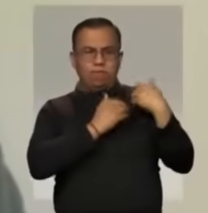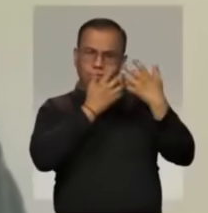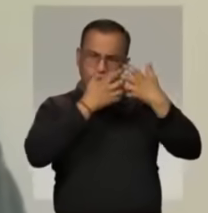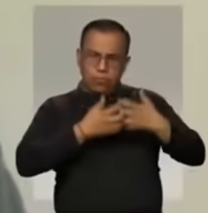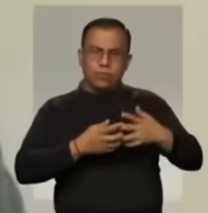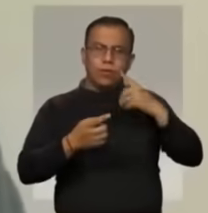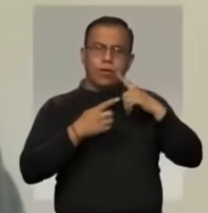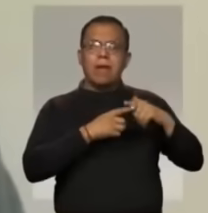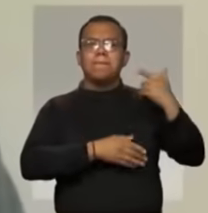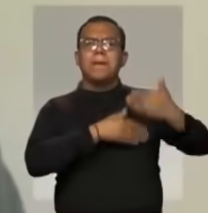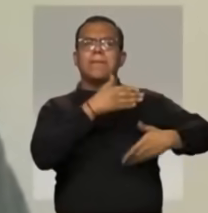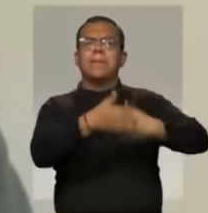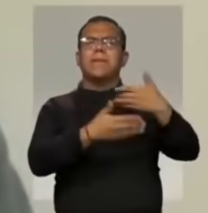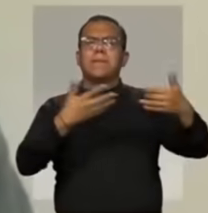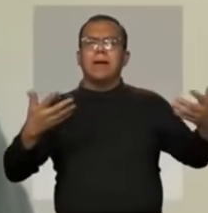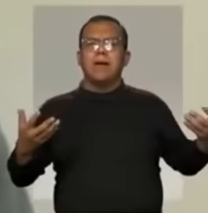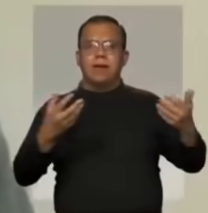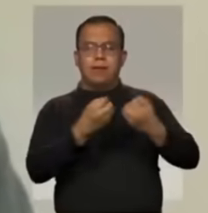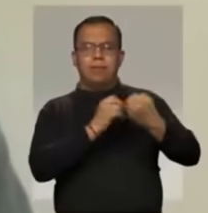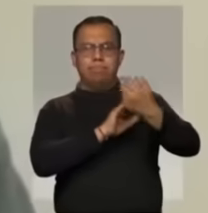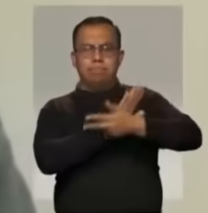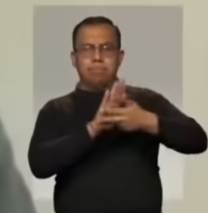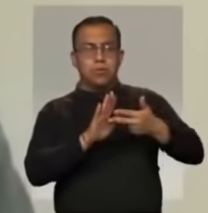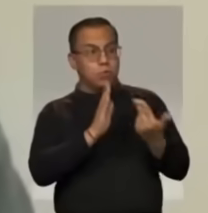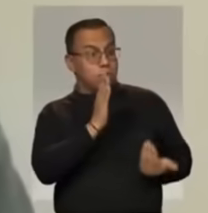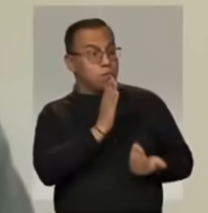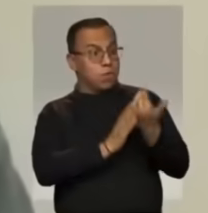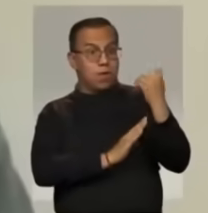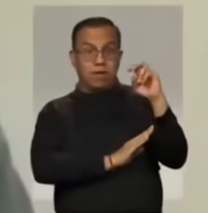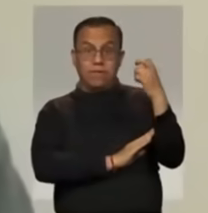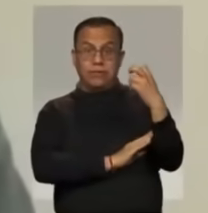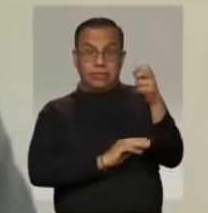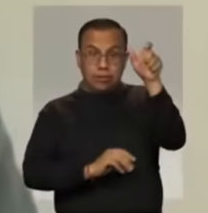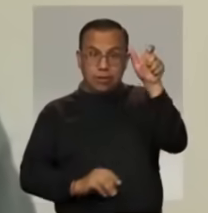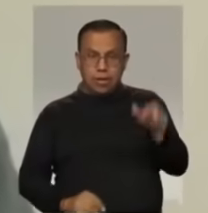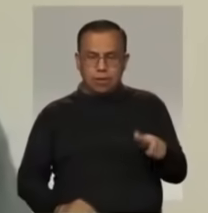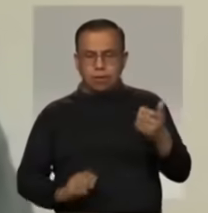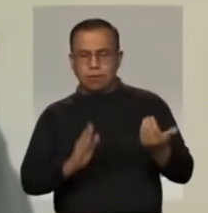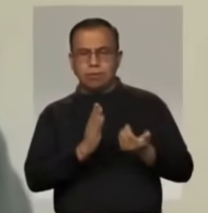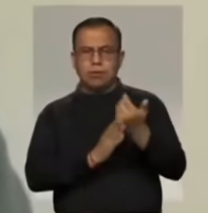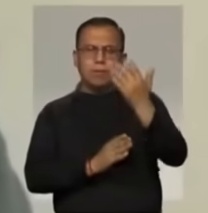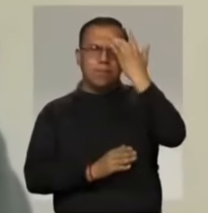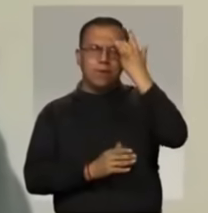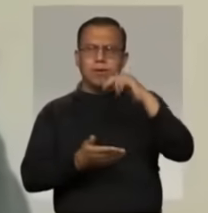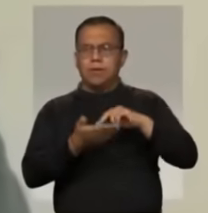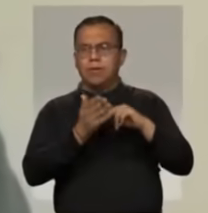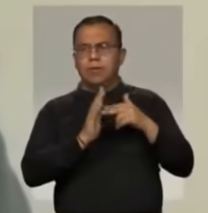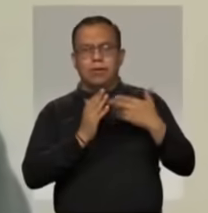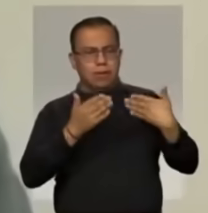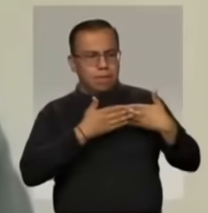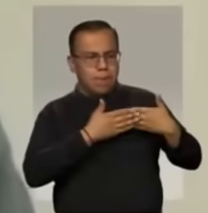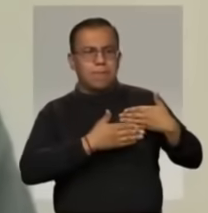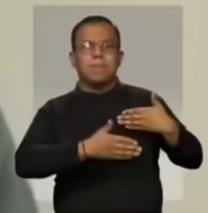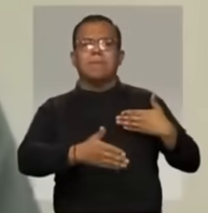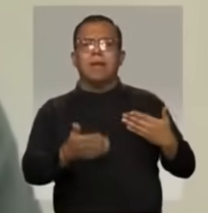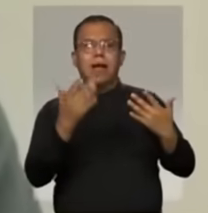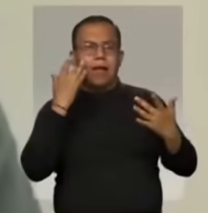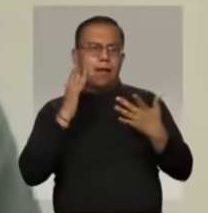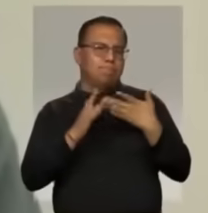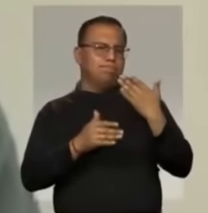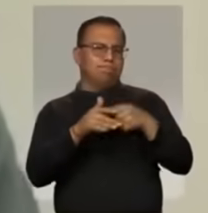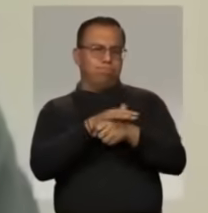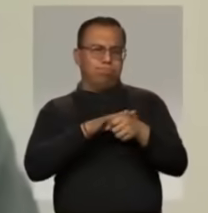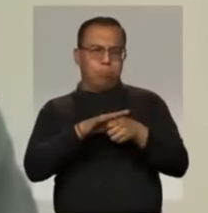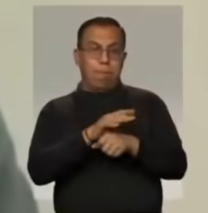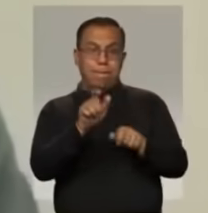corresponde como Corte Suprema de Justicia de elegir una nueva fiscal general de la Nación, porque eso nos deja en interinidad en la Fiscalía con